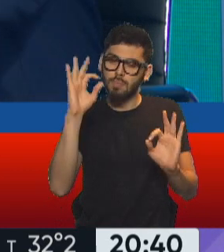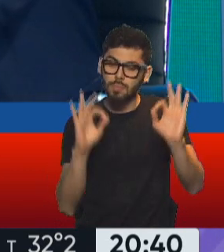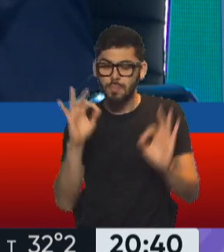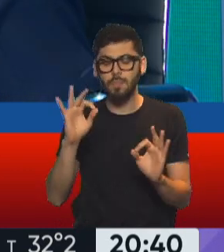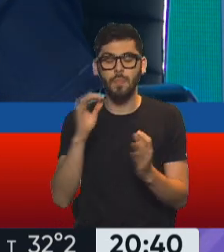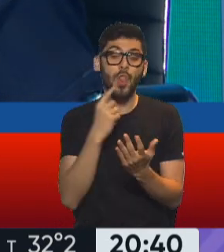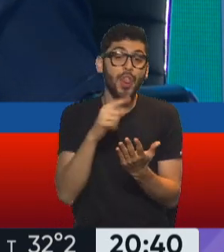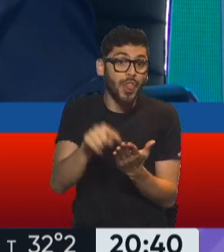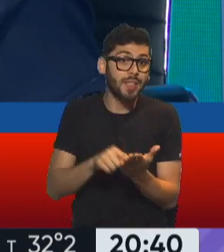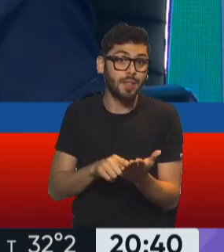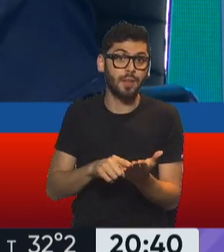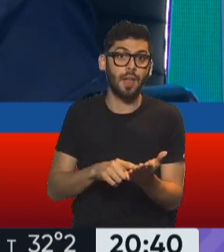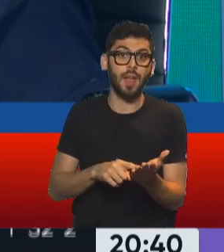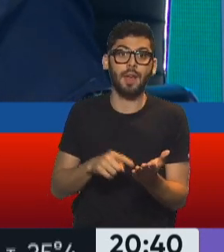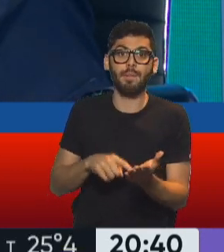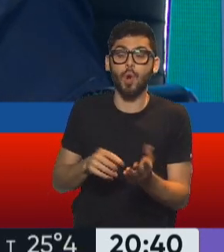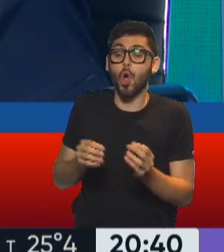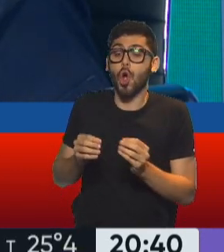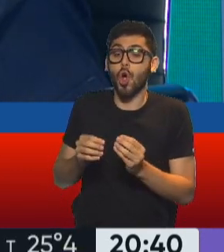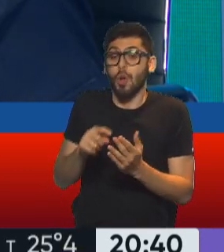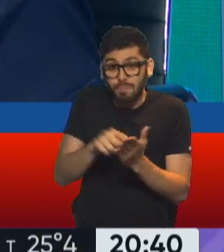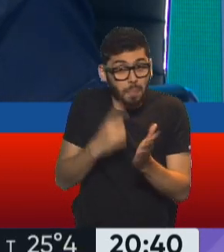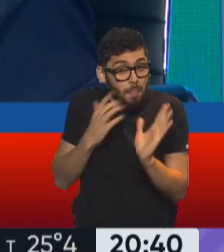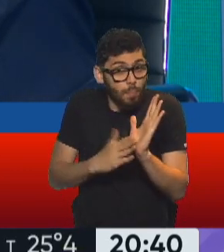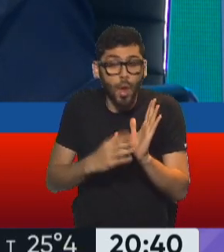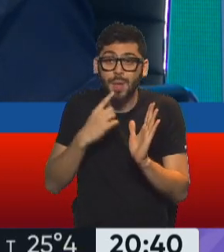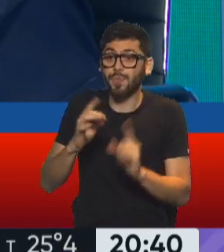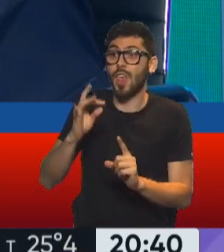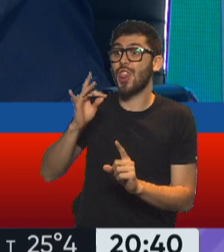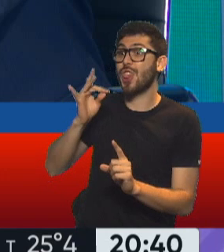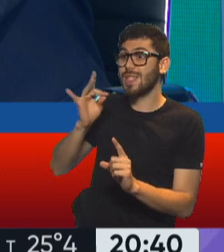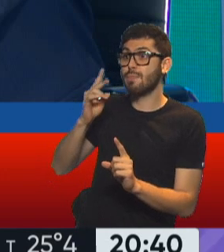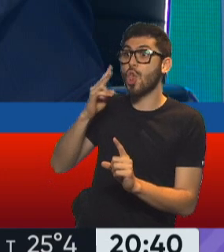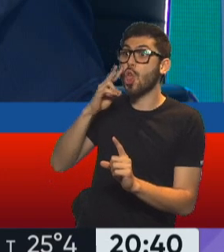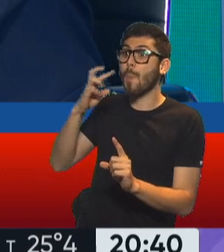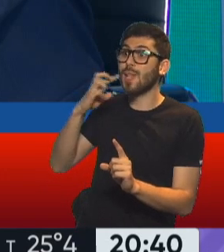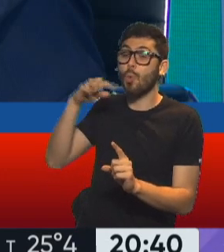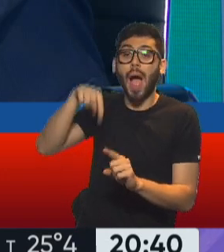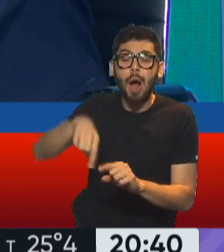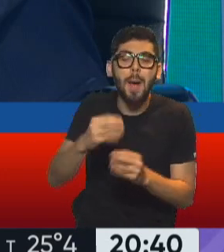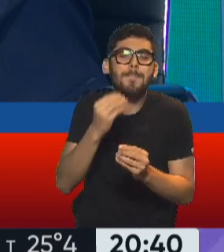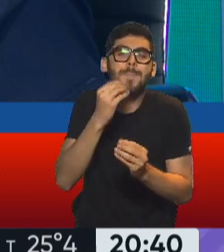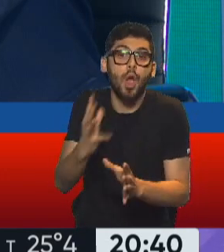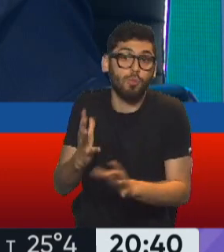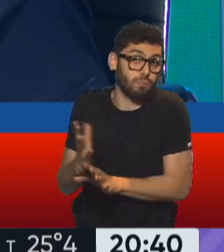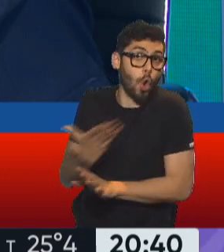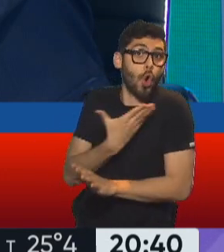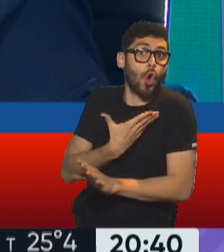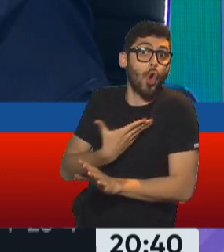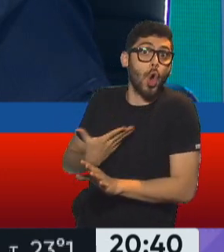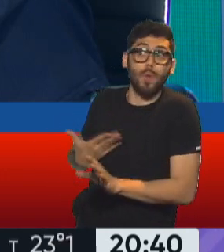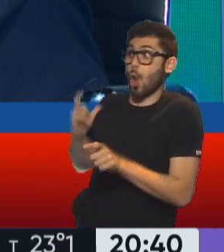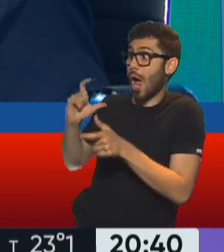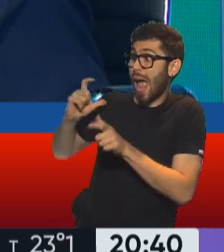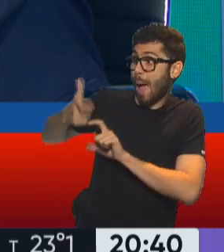nosotros estamos empezando a estar mejor que en diciembre del 2019, es decir, que cuando se recibió el gobierno. ¿Qué quiere decir? Que